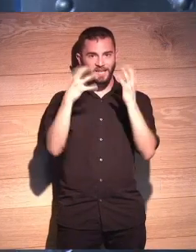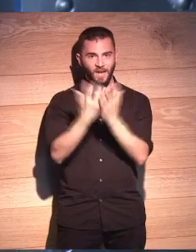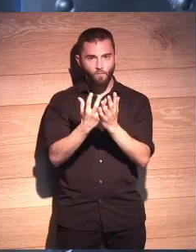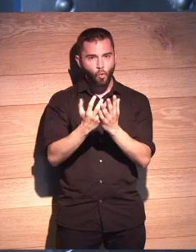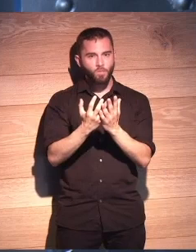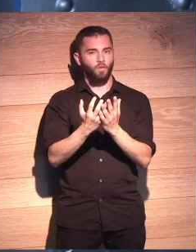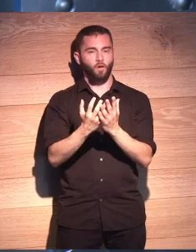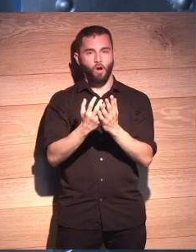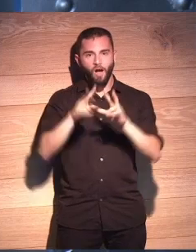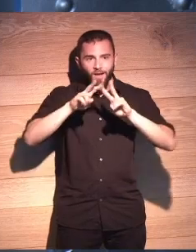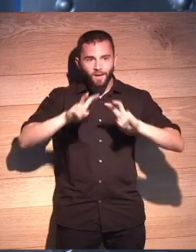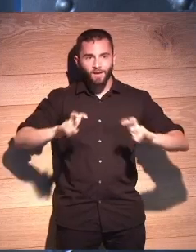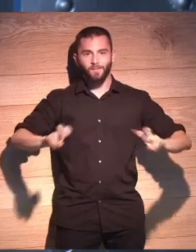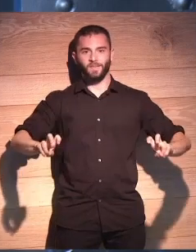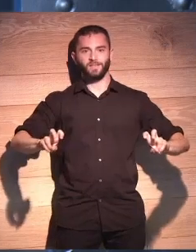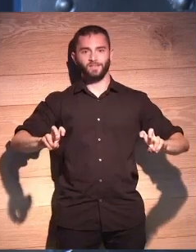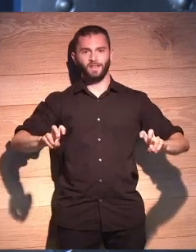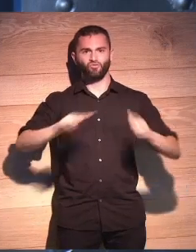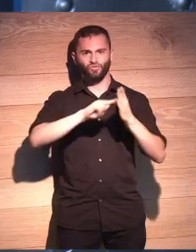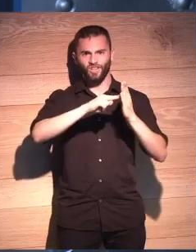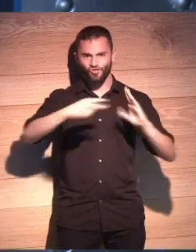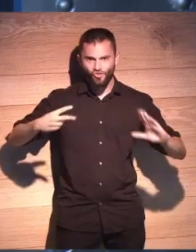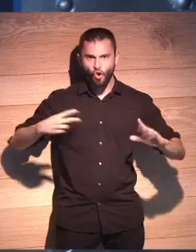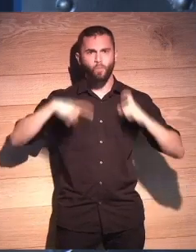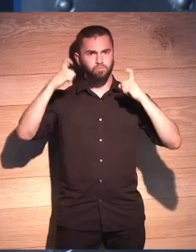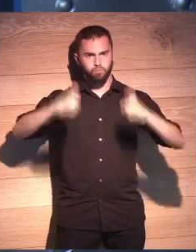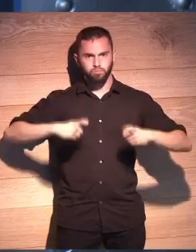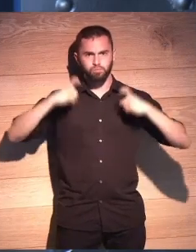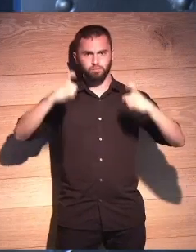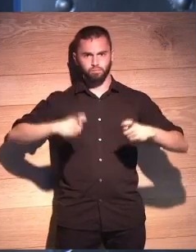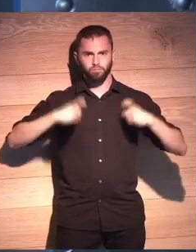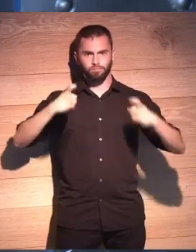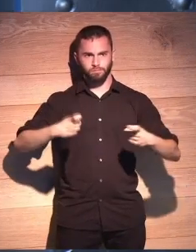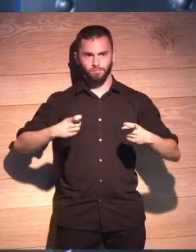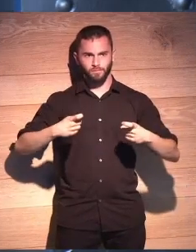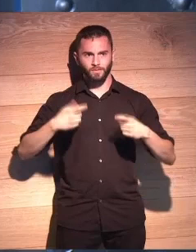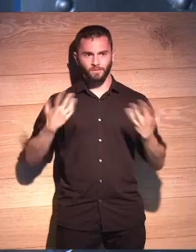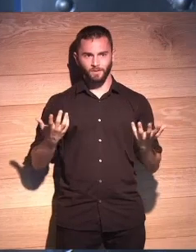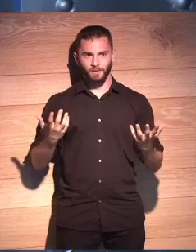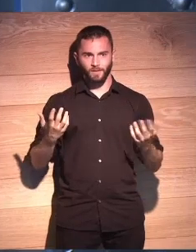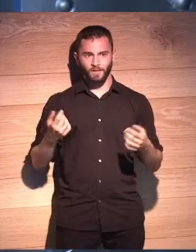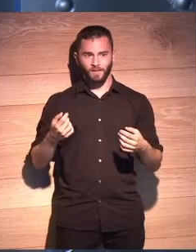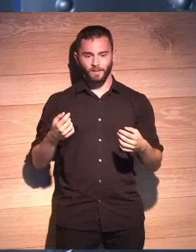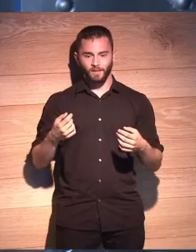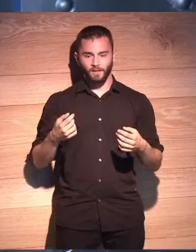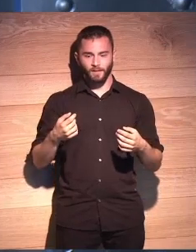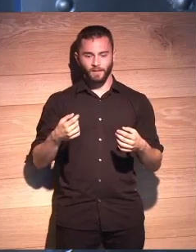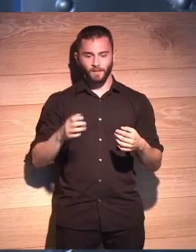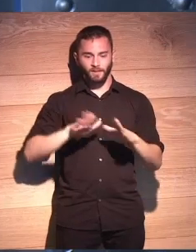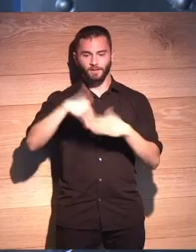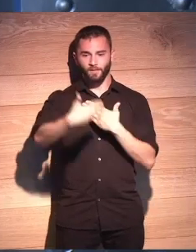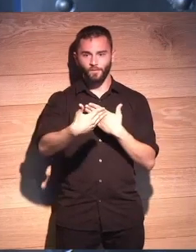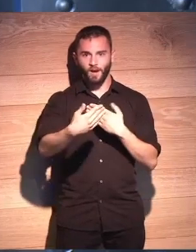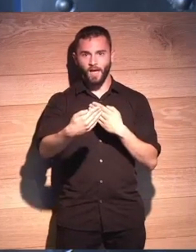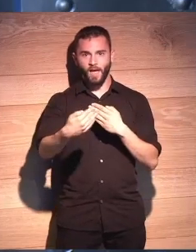investigando y haciendo un portento de la tecnología para entonces, y resulta que les abrían y les cerraban ellos desde fuera.